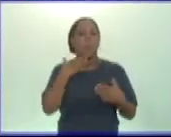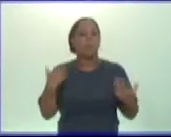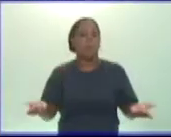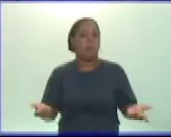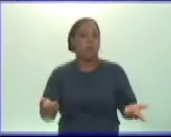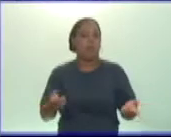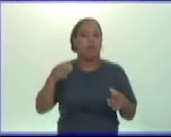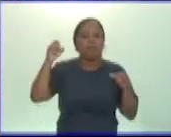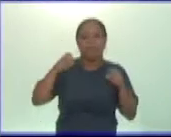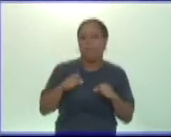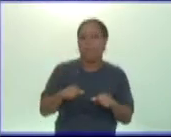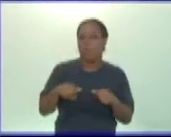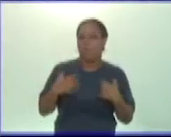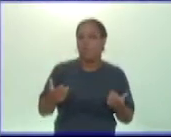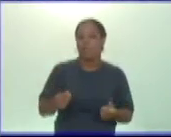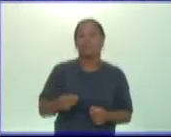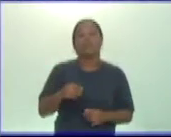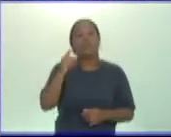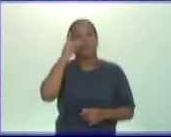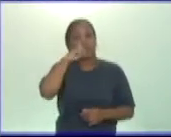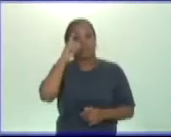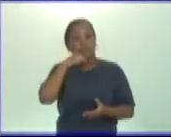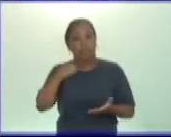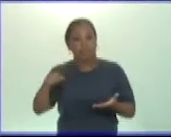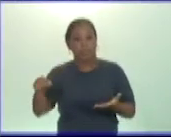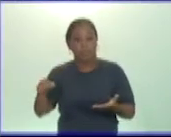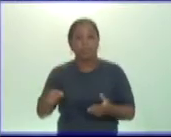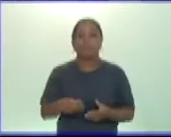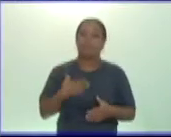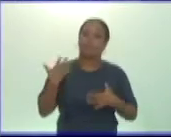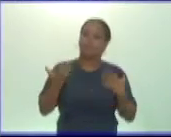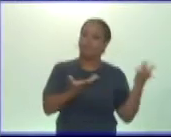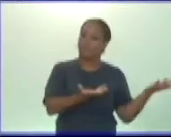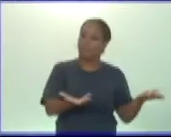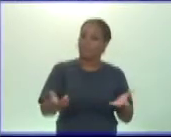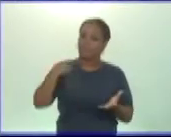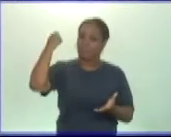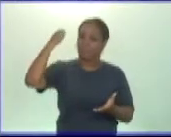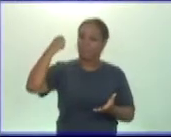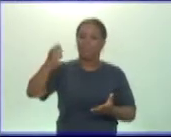tome notas de la información, te invito a que disfrutes el material.